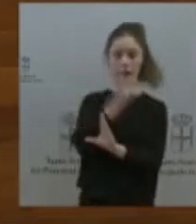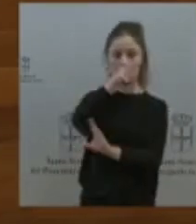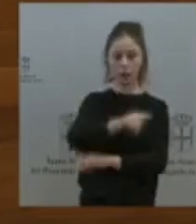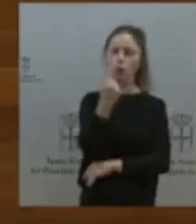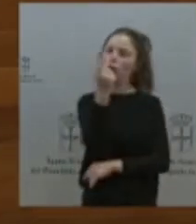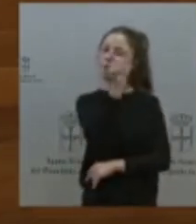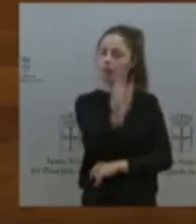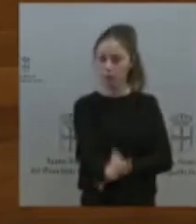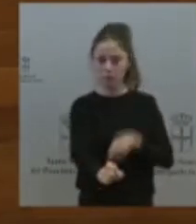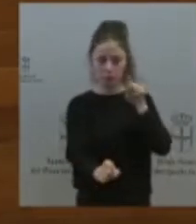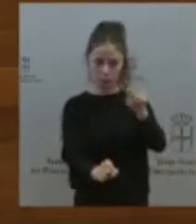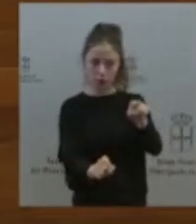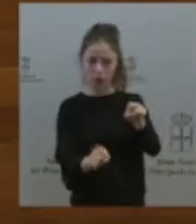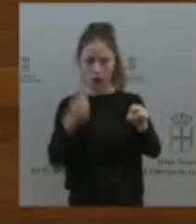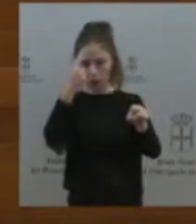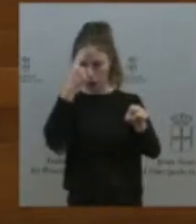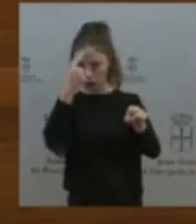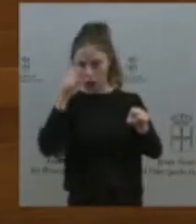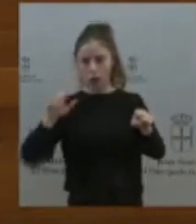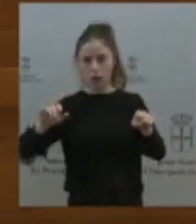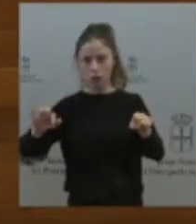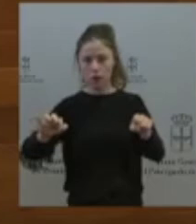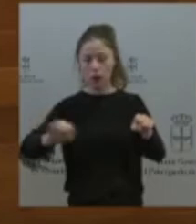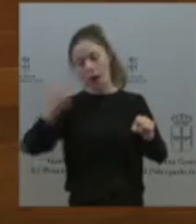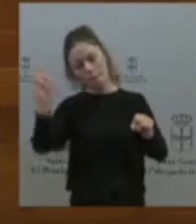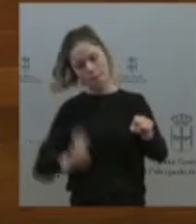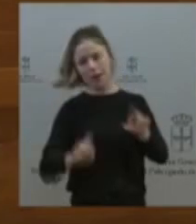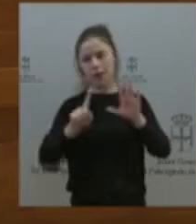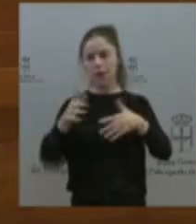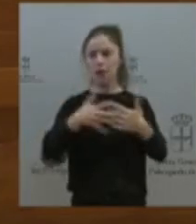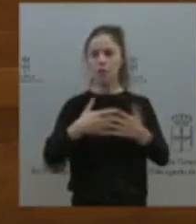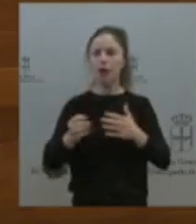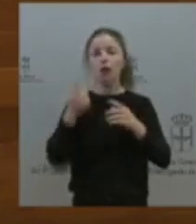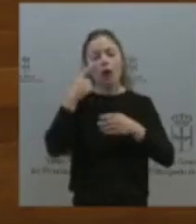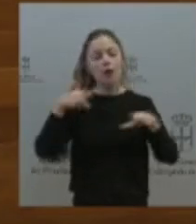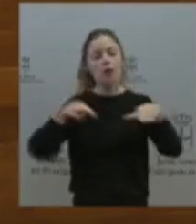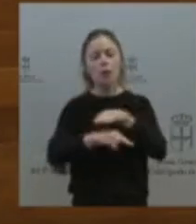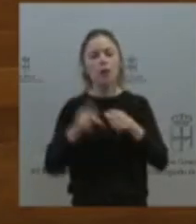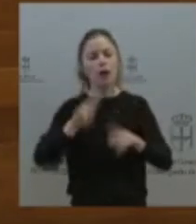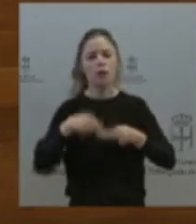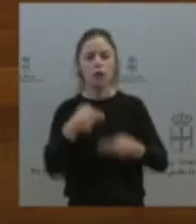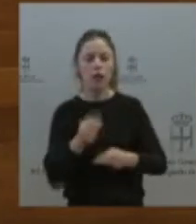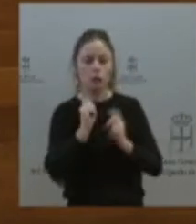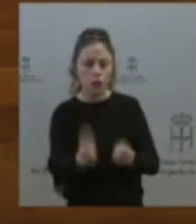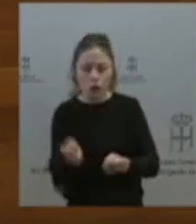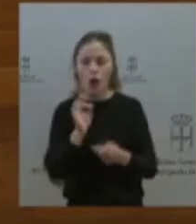dicen vuelve el 6 de marzo para valorar las resonancias, o a una persona que está en rehabilitación y le dicen hasta junio no vamos a